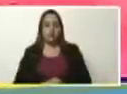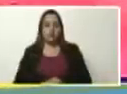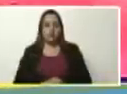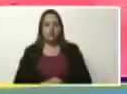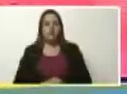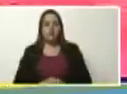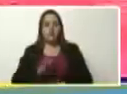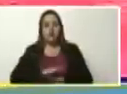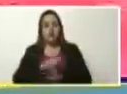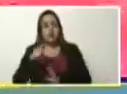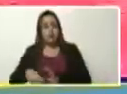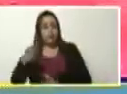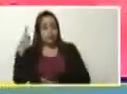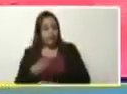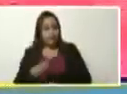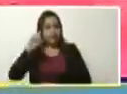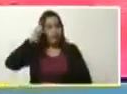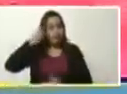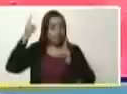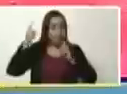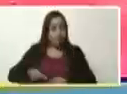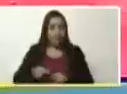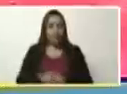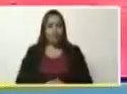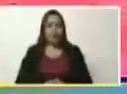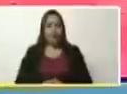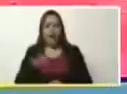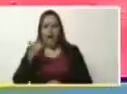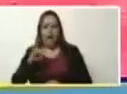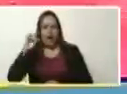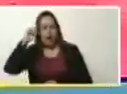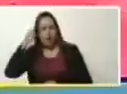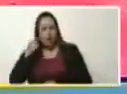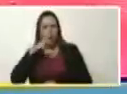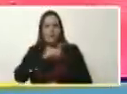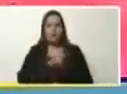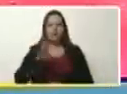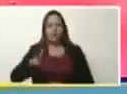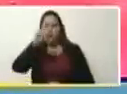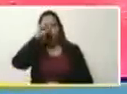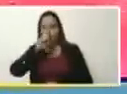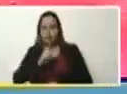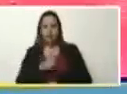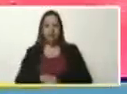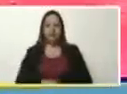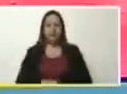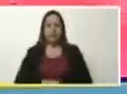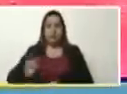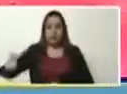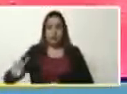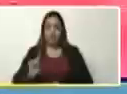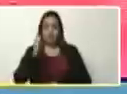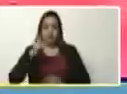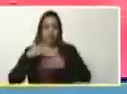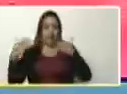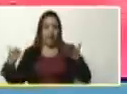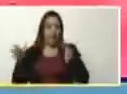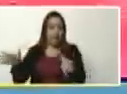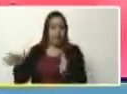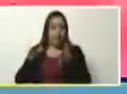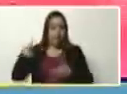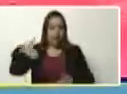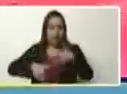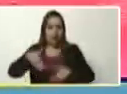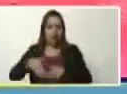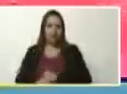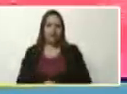Porque hoy tenemos que recordar también que estamos conmemorando 24 años de la primera gran victoria